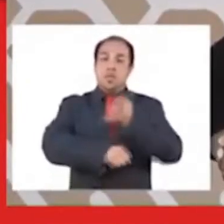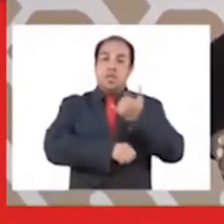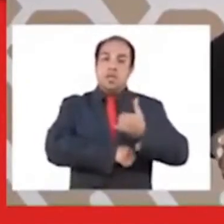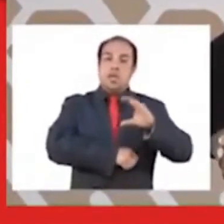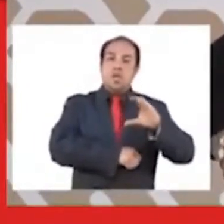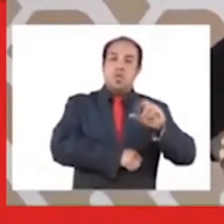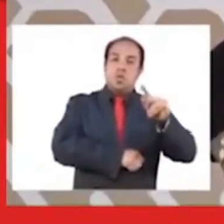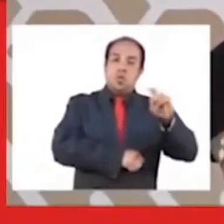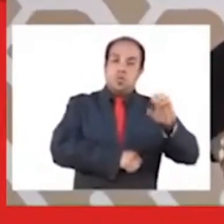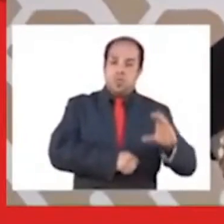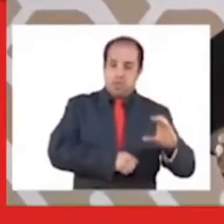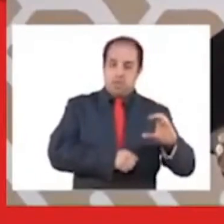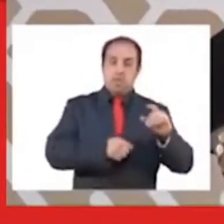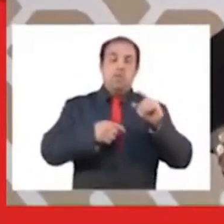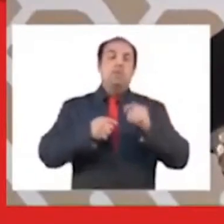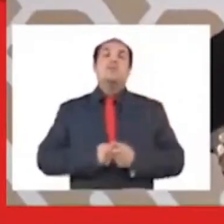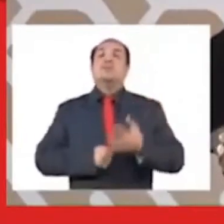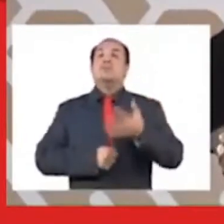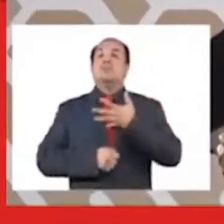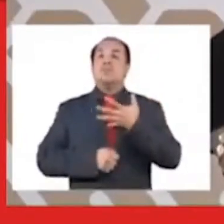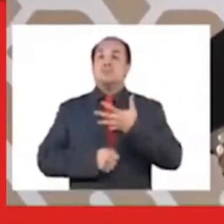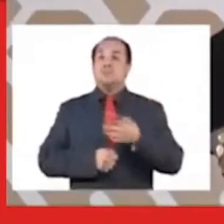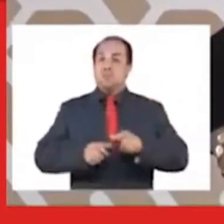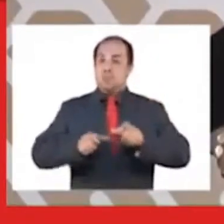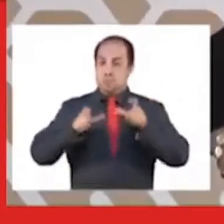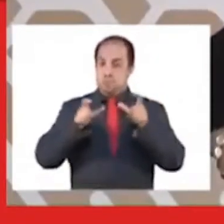Cuautepec. La segunda,